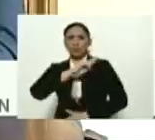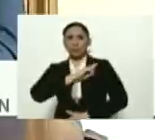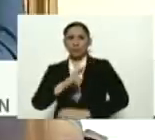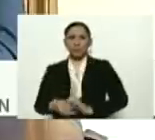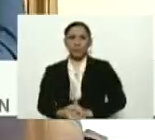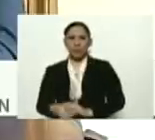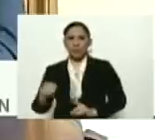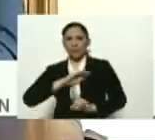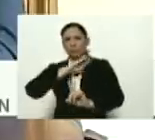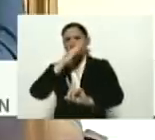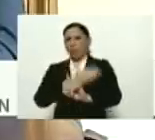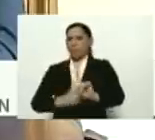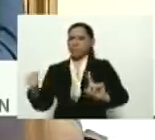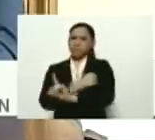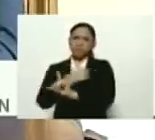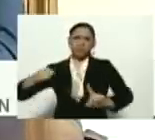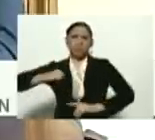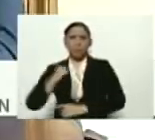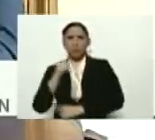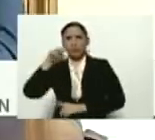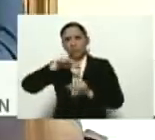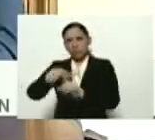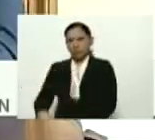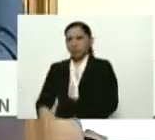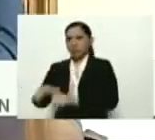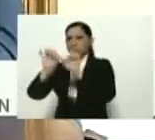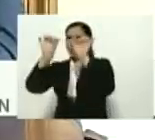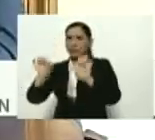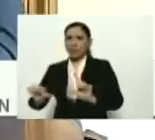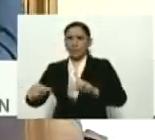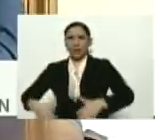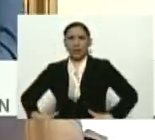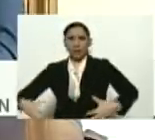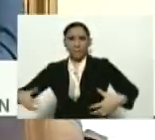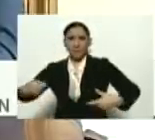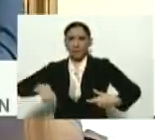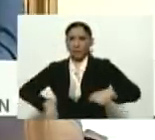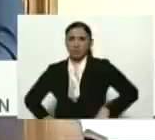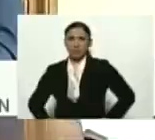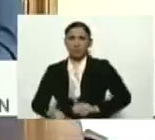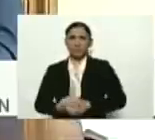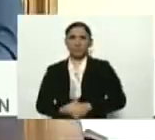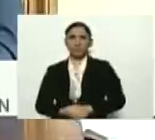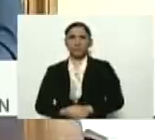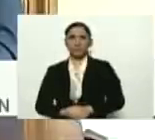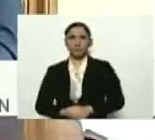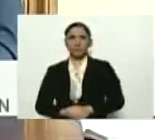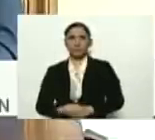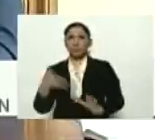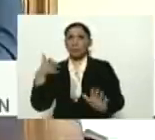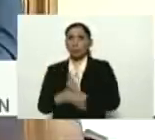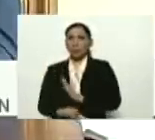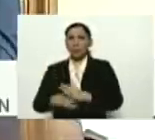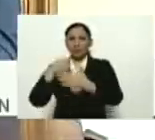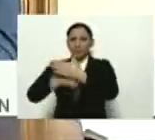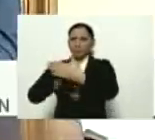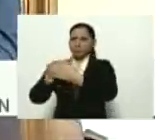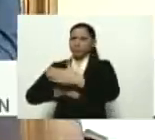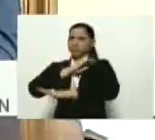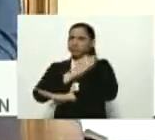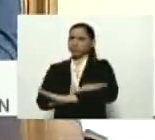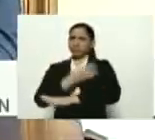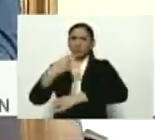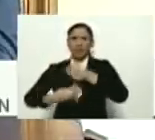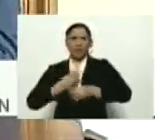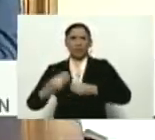la brutalidad policial y la opresión del sistema capitalista, a propósito de esa lucha que se ha